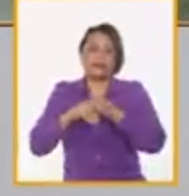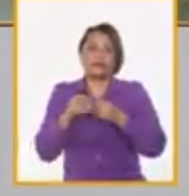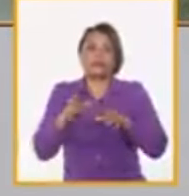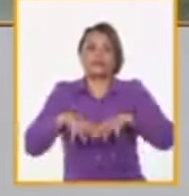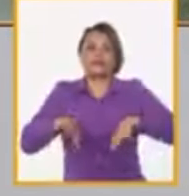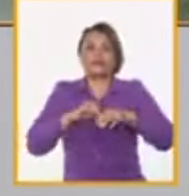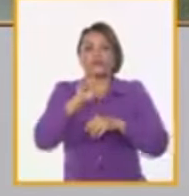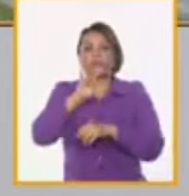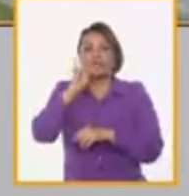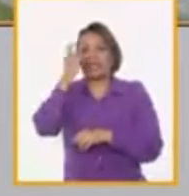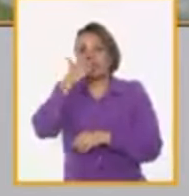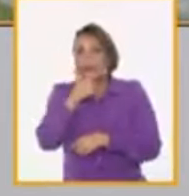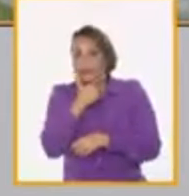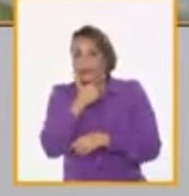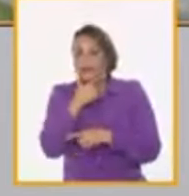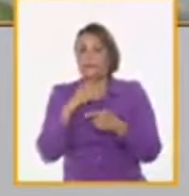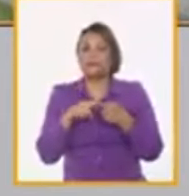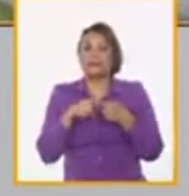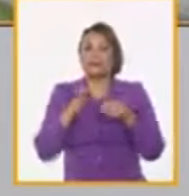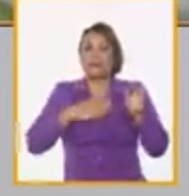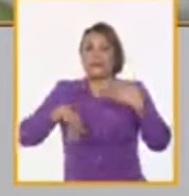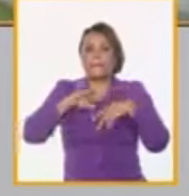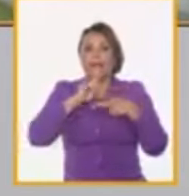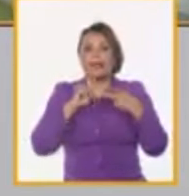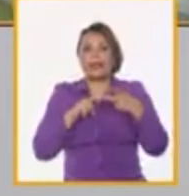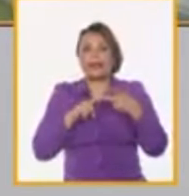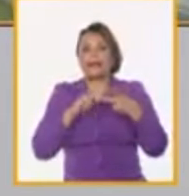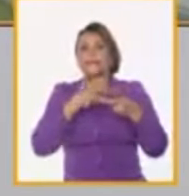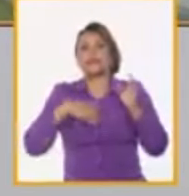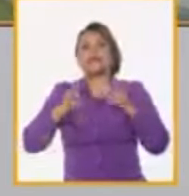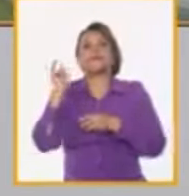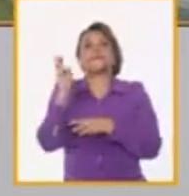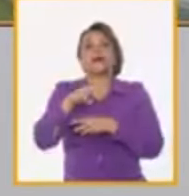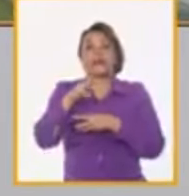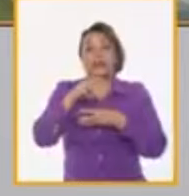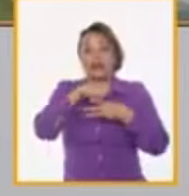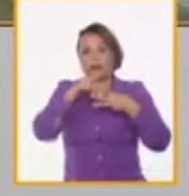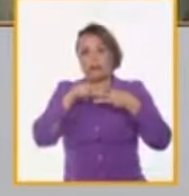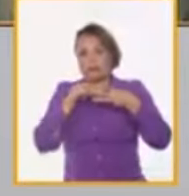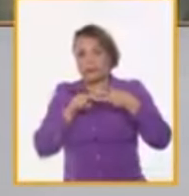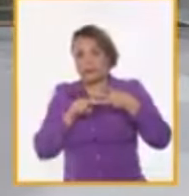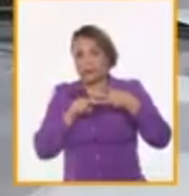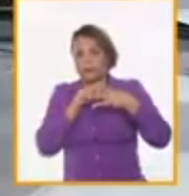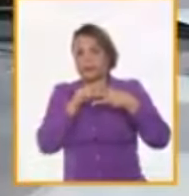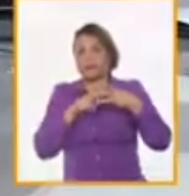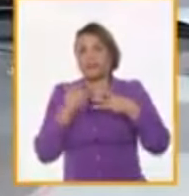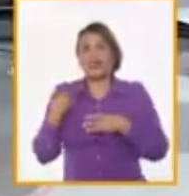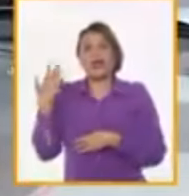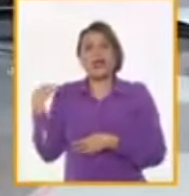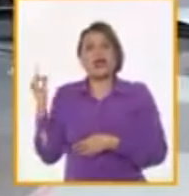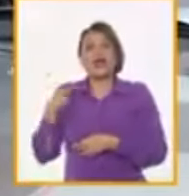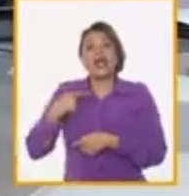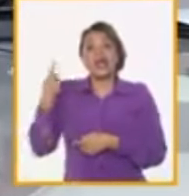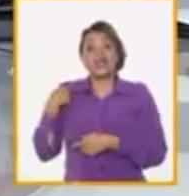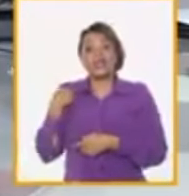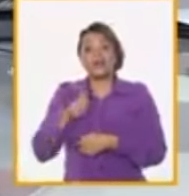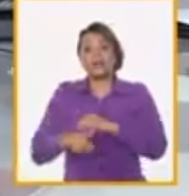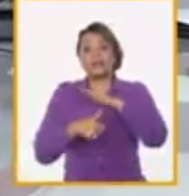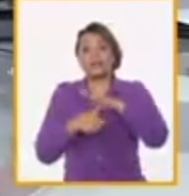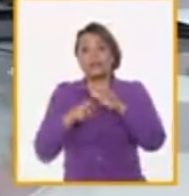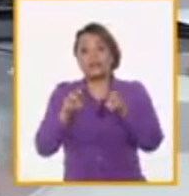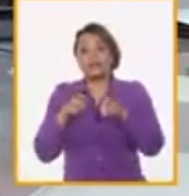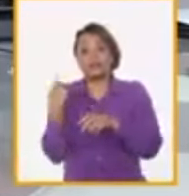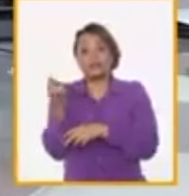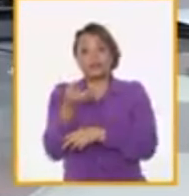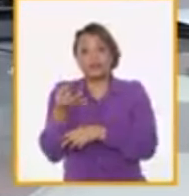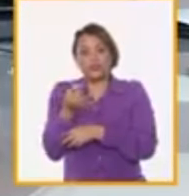Lisa, Playa y Marianao. Ayer estaba aquí el presidente de la Asamblea Municipal y hablaba que una de las principales